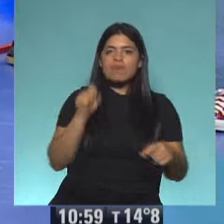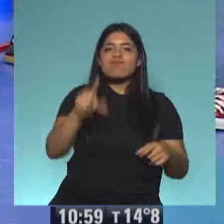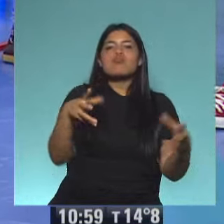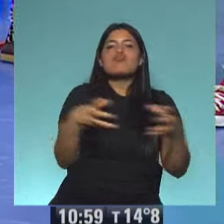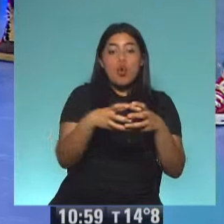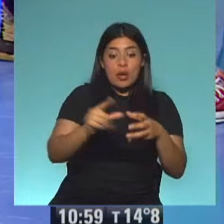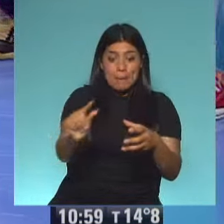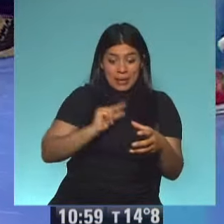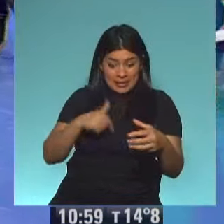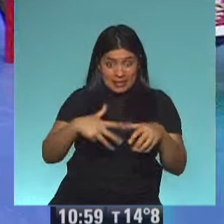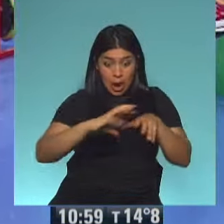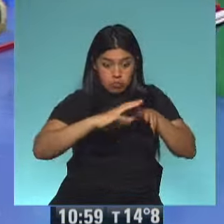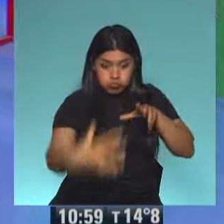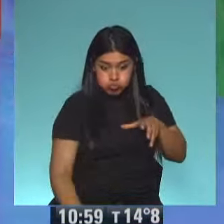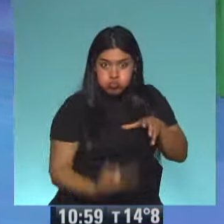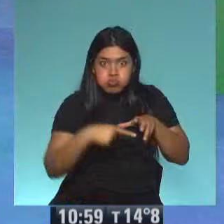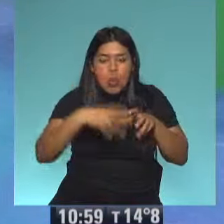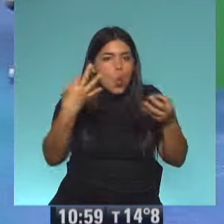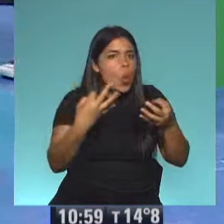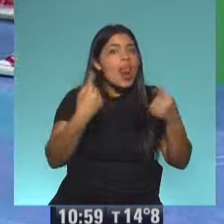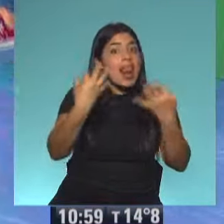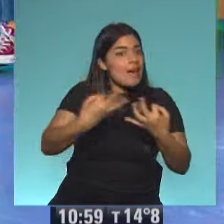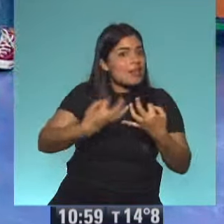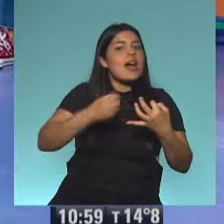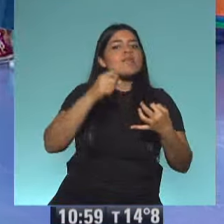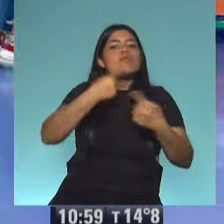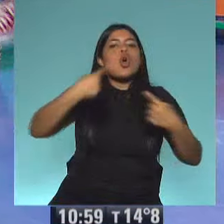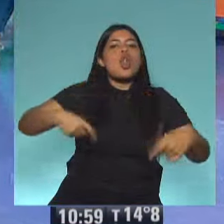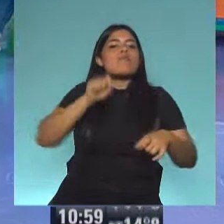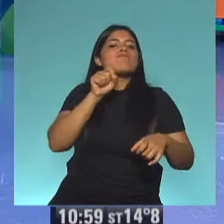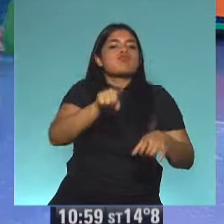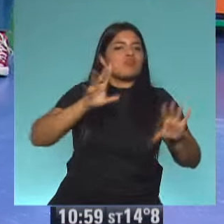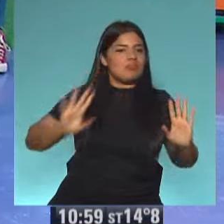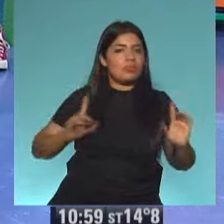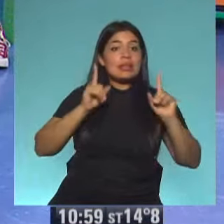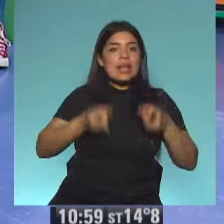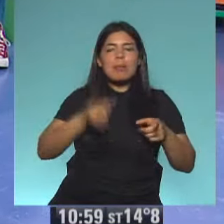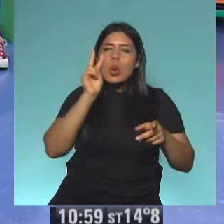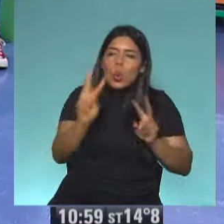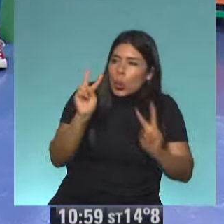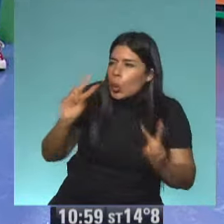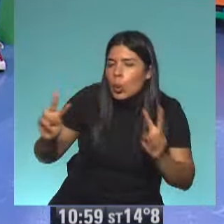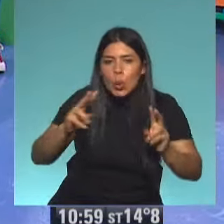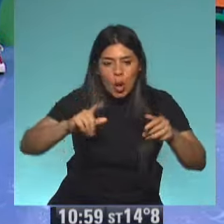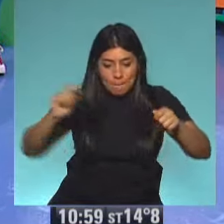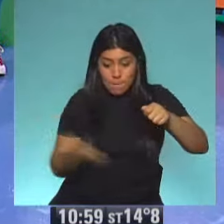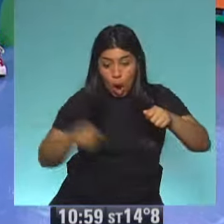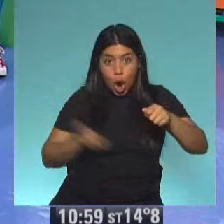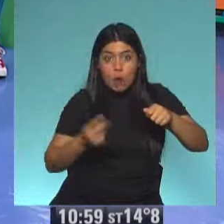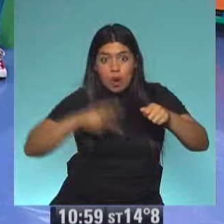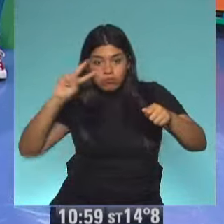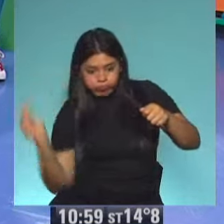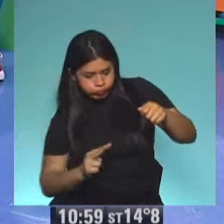estos colores y que ningún otro barrio va a tener estos colores, ¿no? Tal cual. Y por otro lado, me contaban que si vos ves los bombos de los murgueros y las murgueras, vas a poder